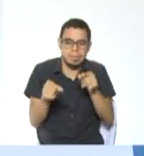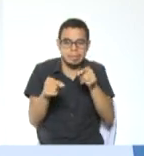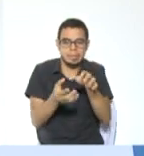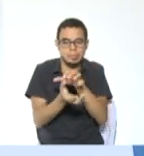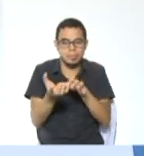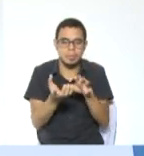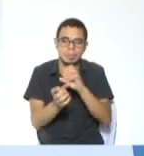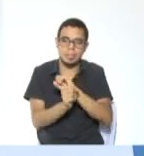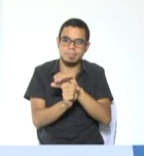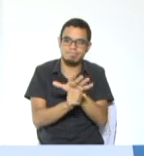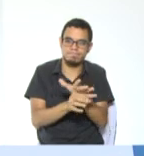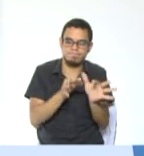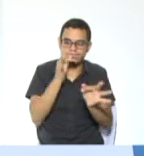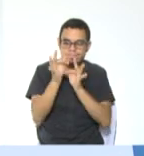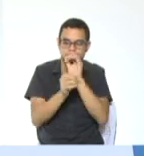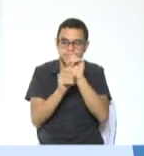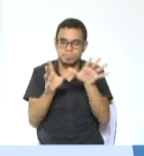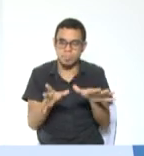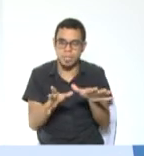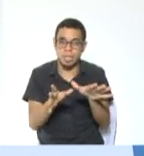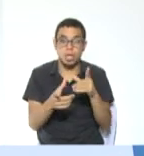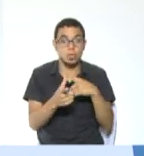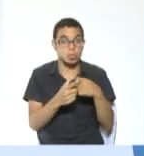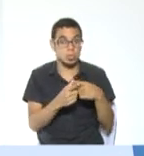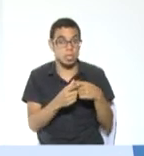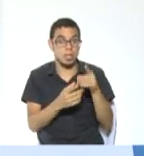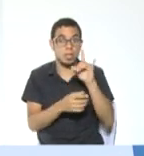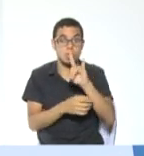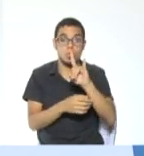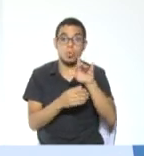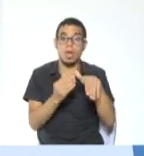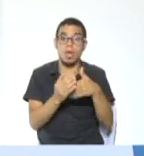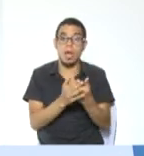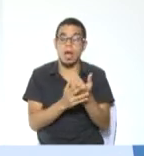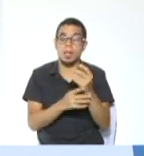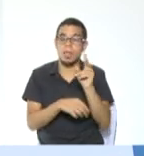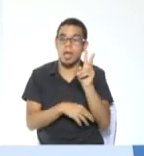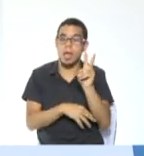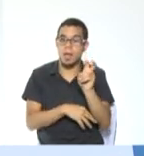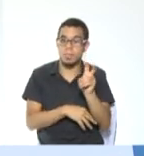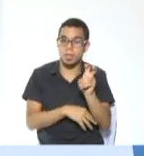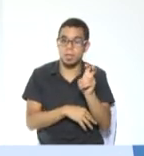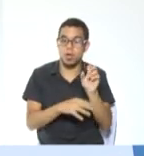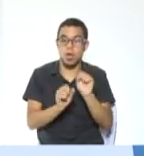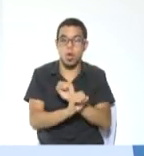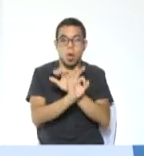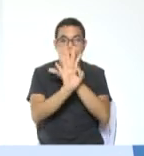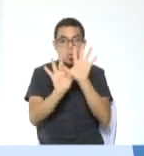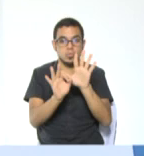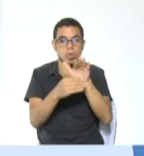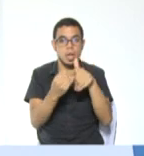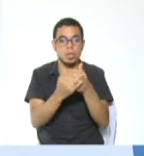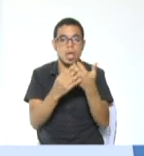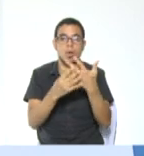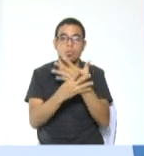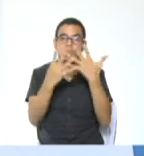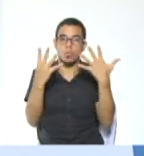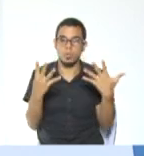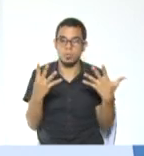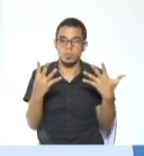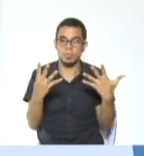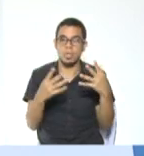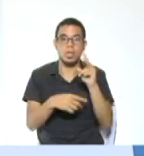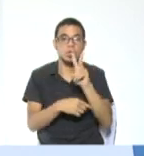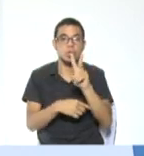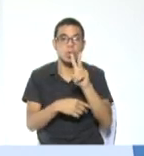la invitación es a que nos sintonicen a través de la pantalla de Vive TV de lunes a viernes, de 8 a 9 de la mañana